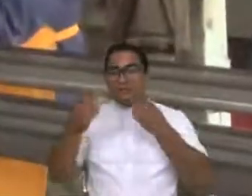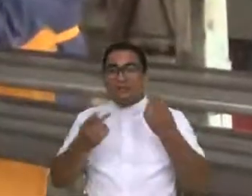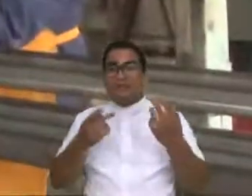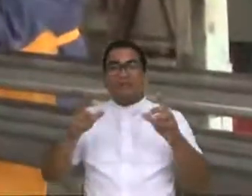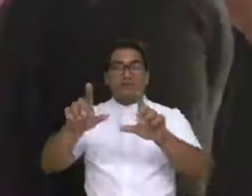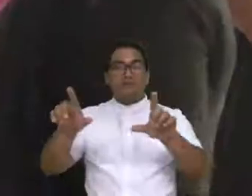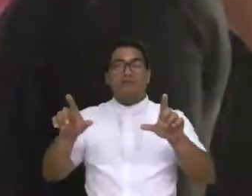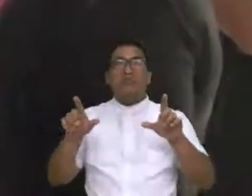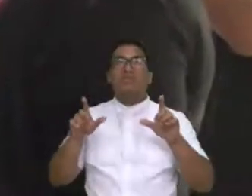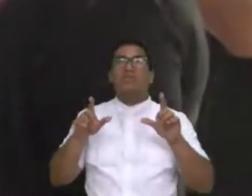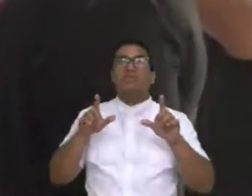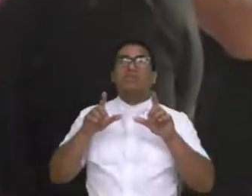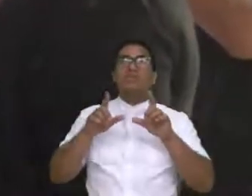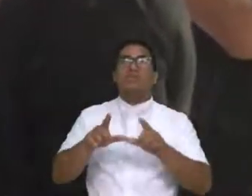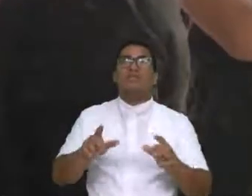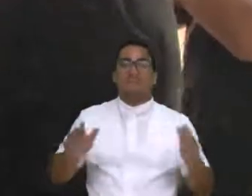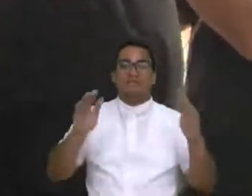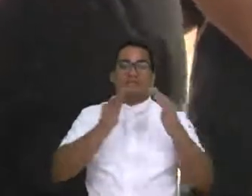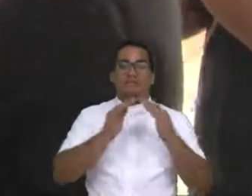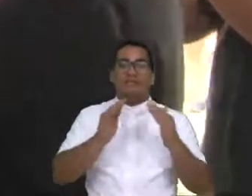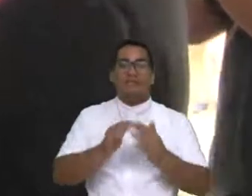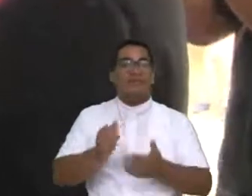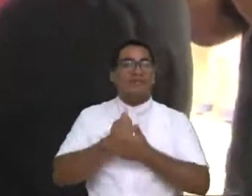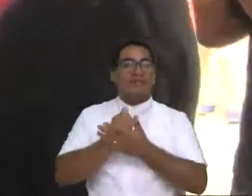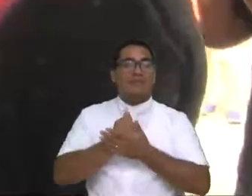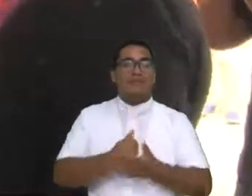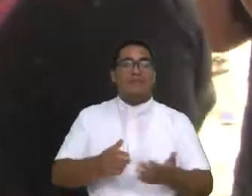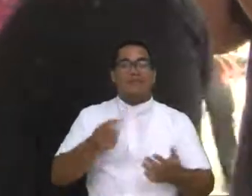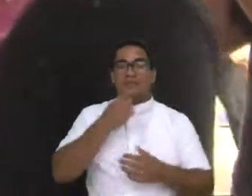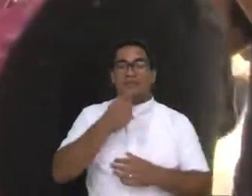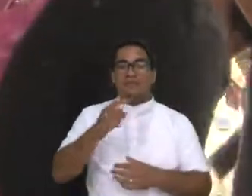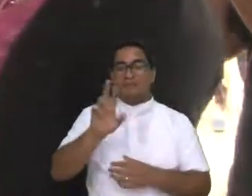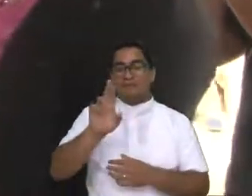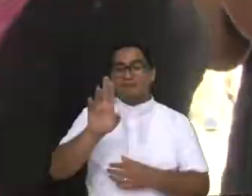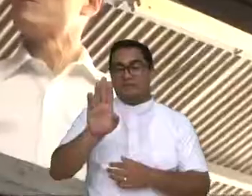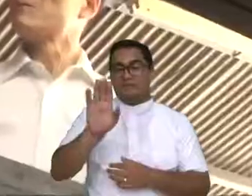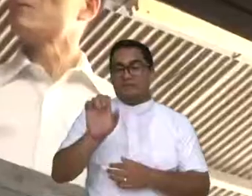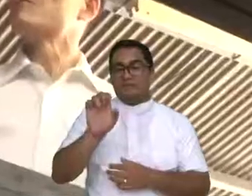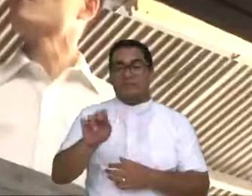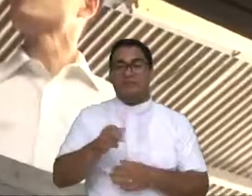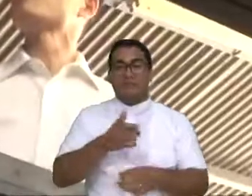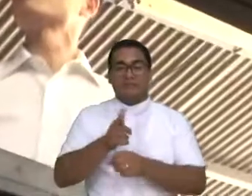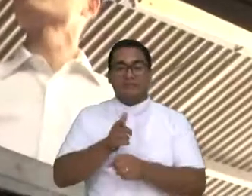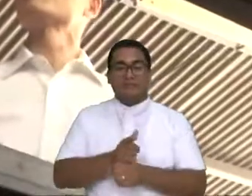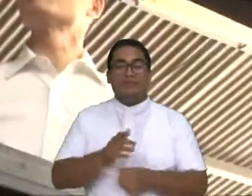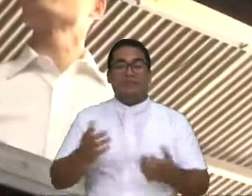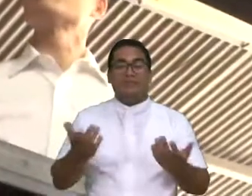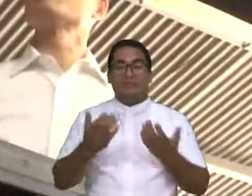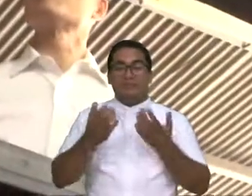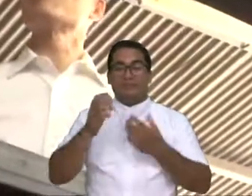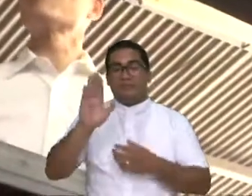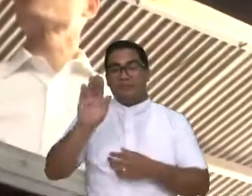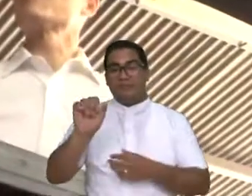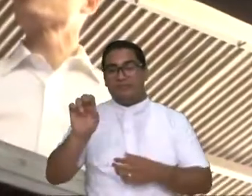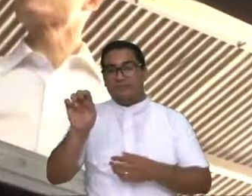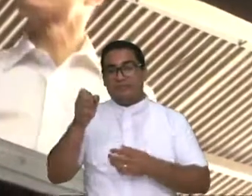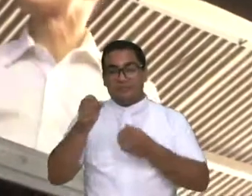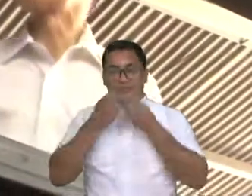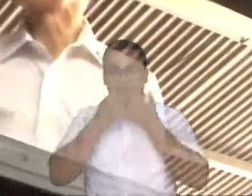taller donde se elaboran las casas solidarias. Con cámara de Rubén Castro para el Canal Parlamentario, les informó Vanessa